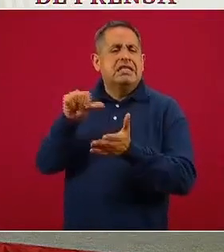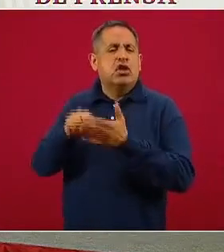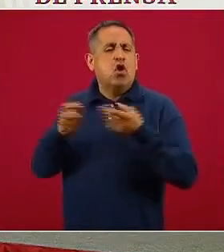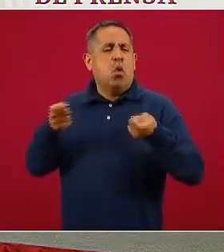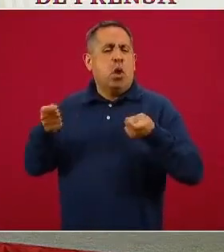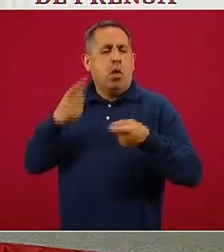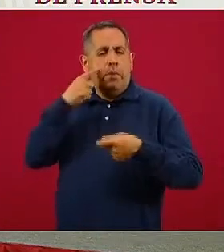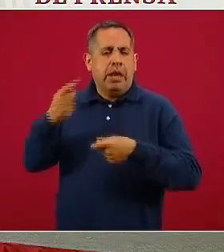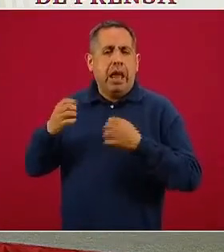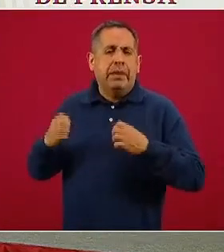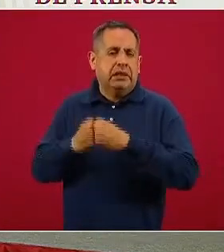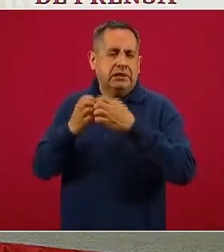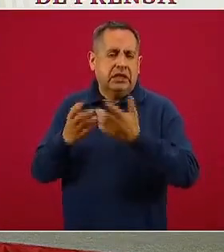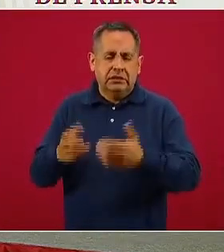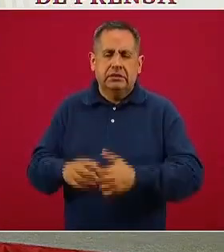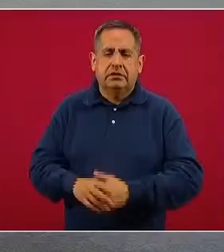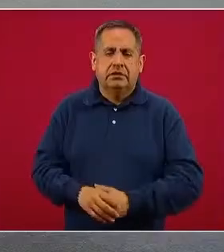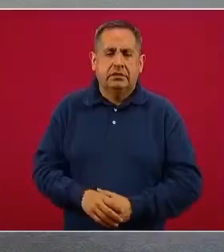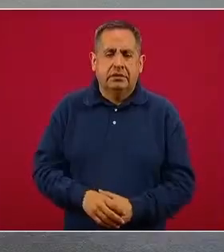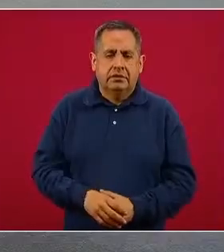para el traslado entre pacientes.